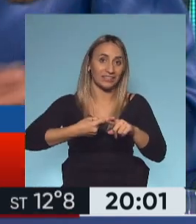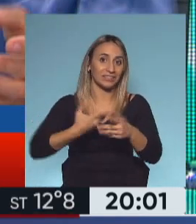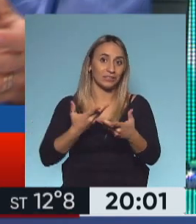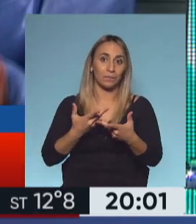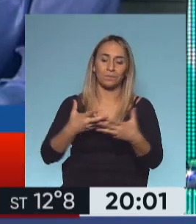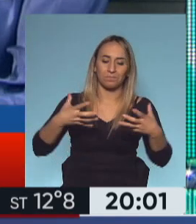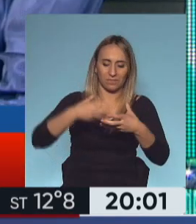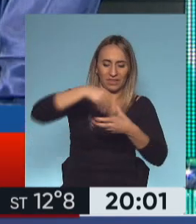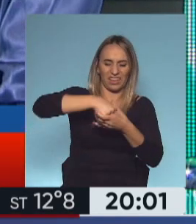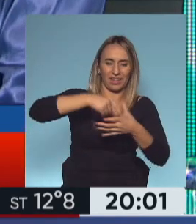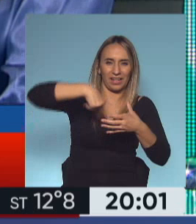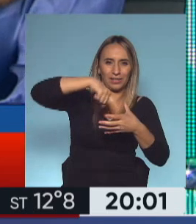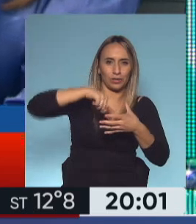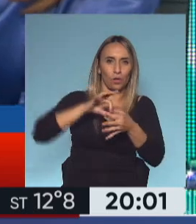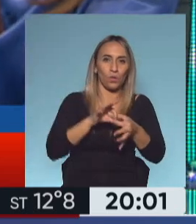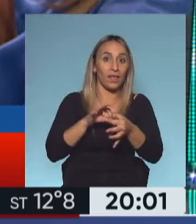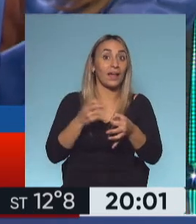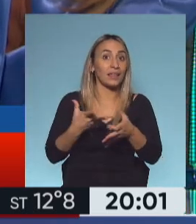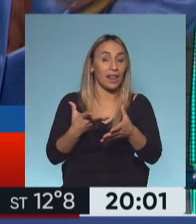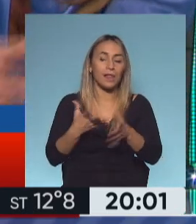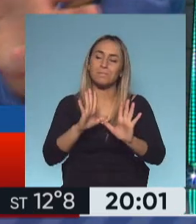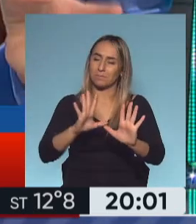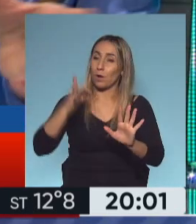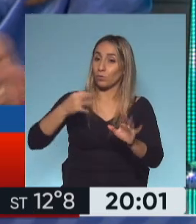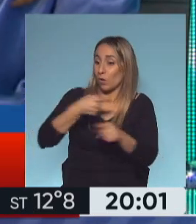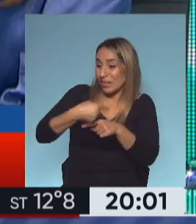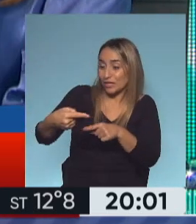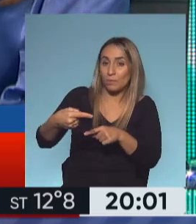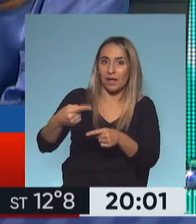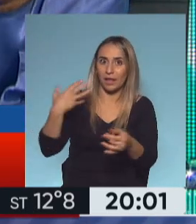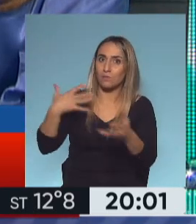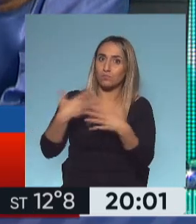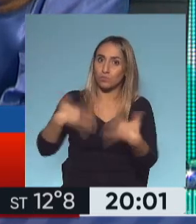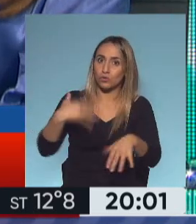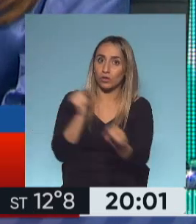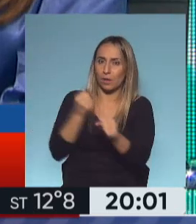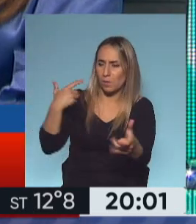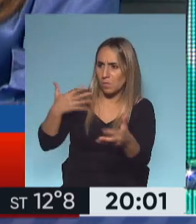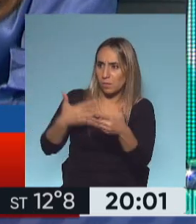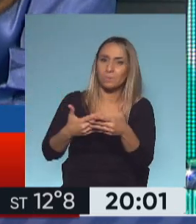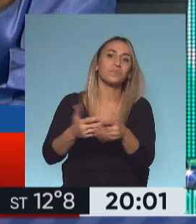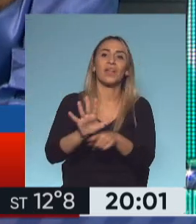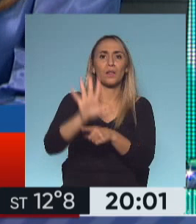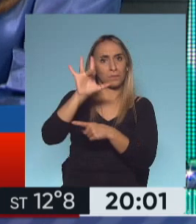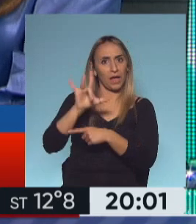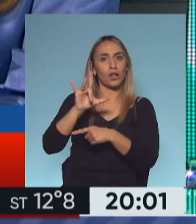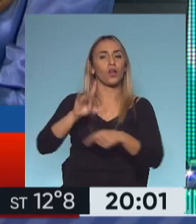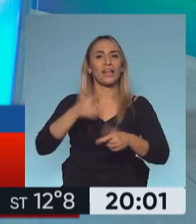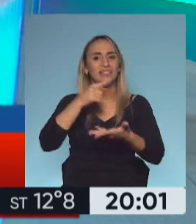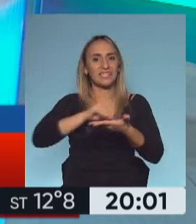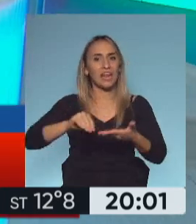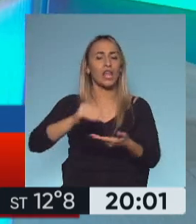Creo que estamos cerrando una semana donde no solamente la foto del día miércoles en Ensenada fue muy importante,